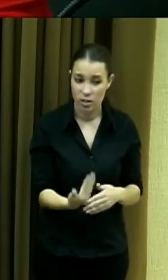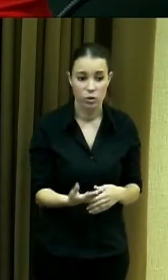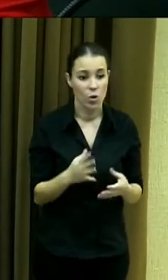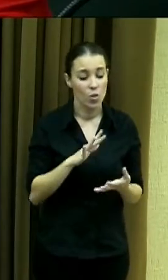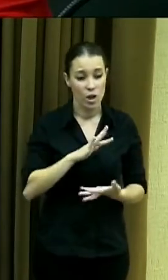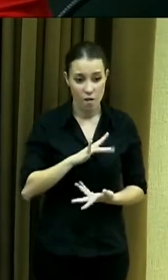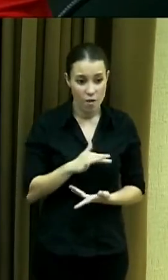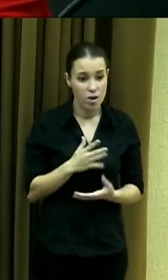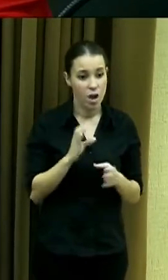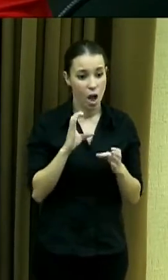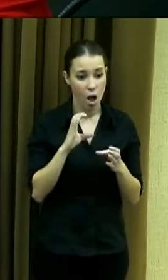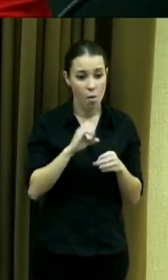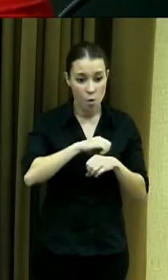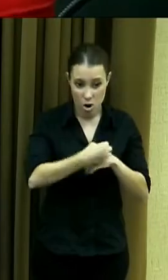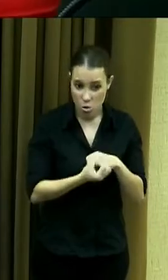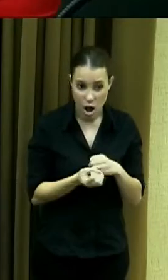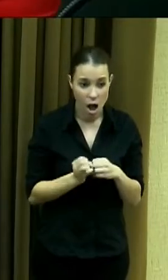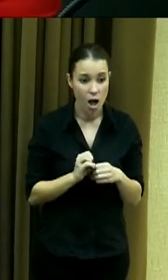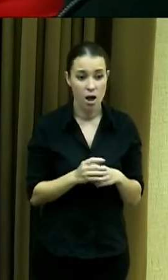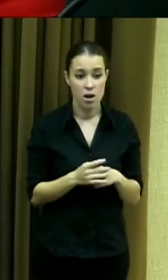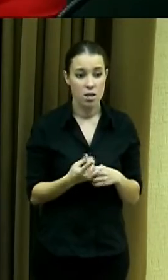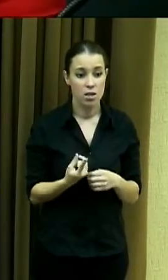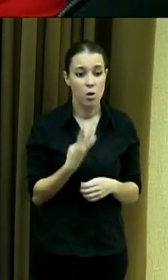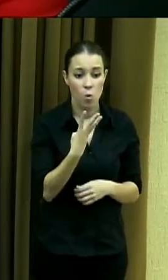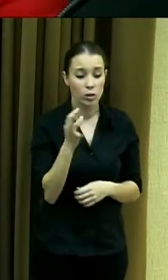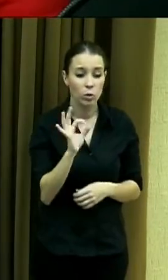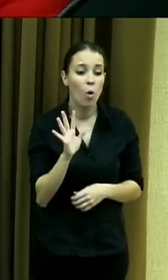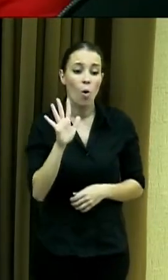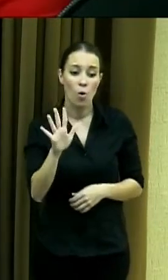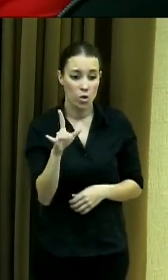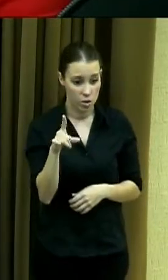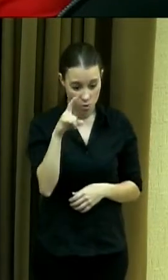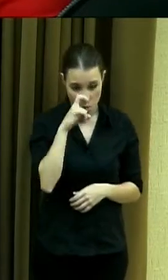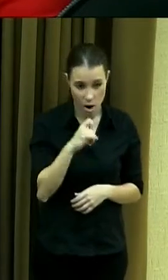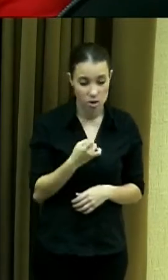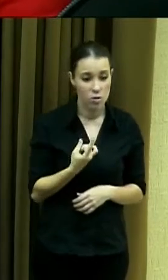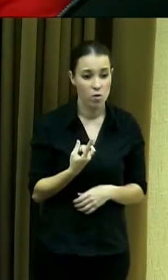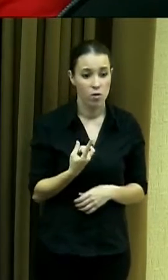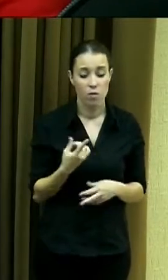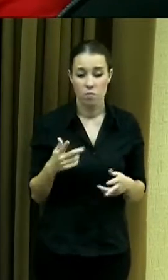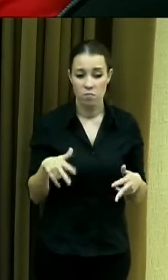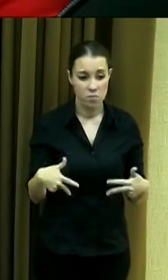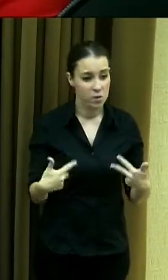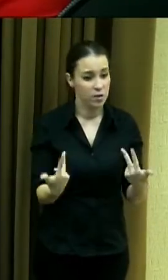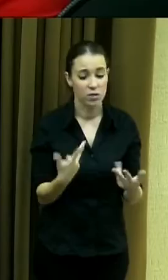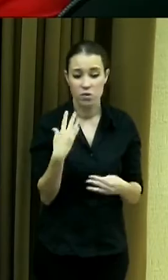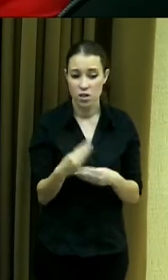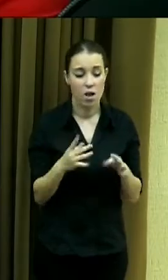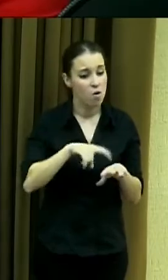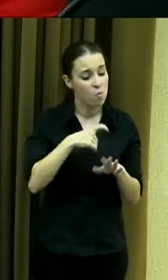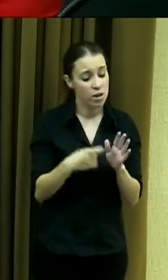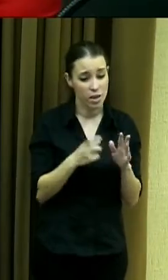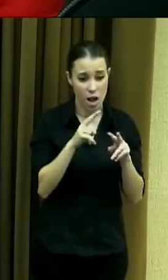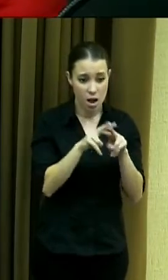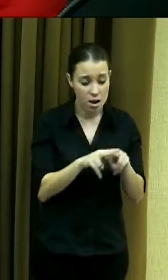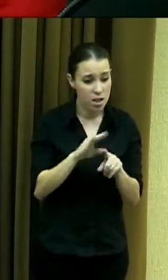biología molecular durante sobre todo los 4 o 5 últimos años nos ha permitido realizar o completar el